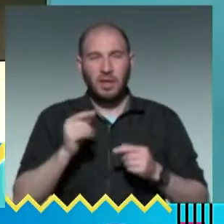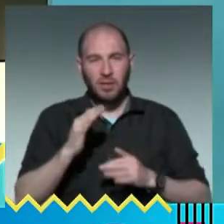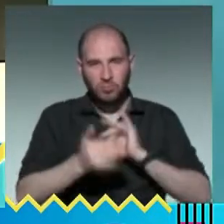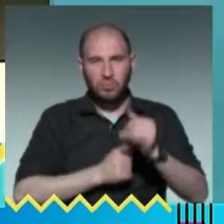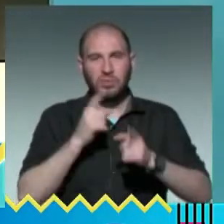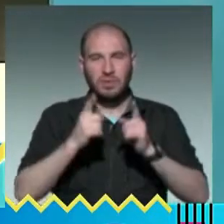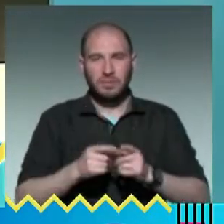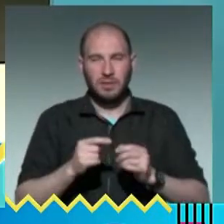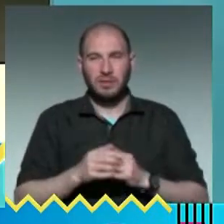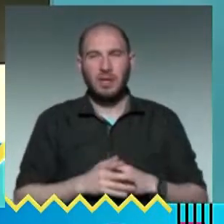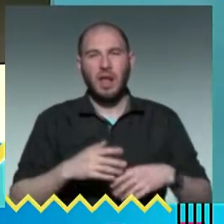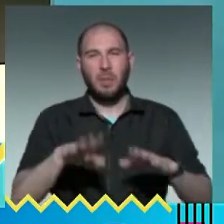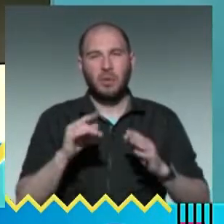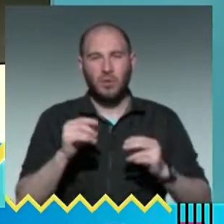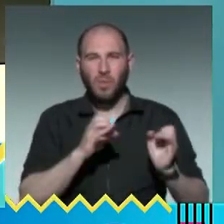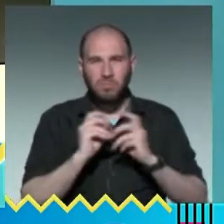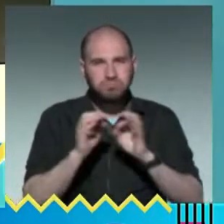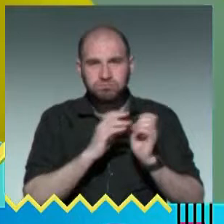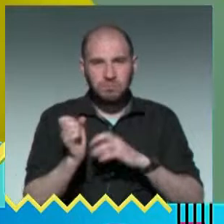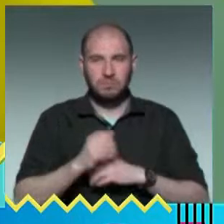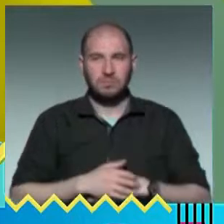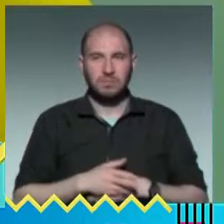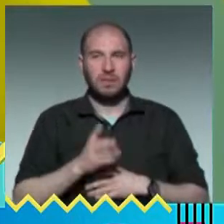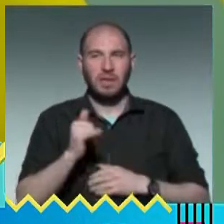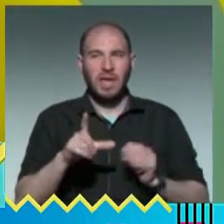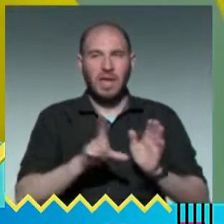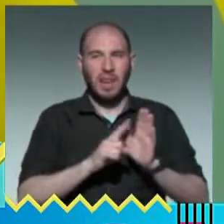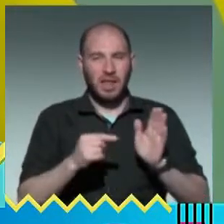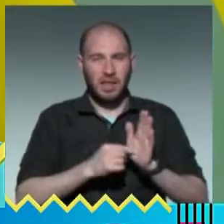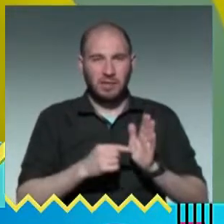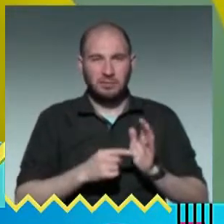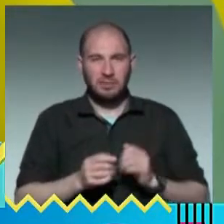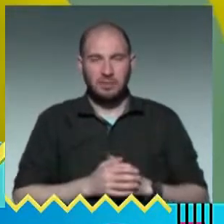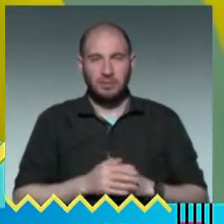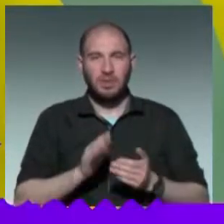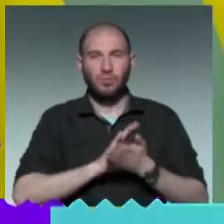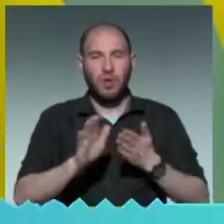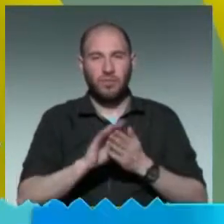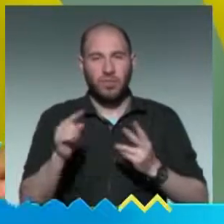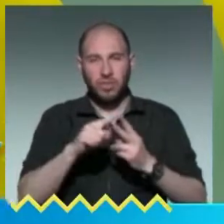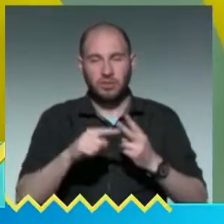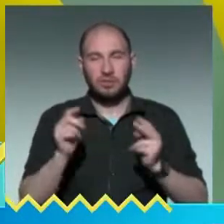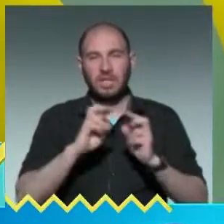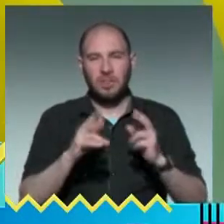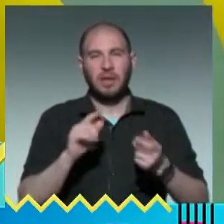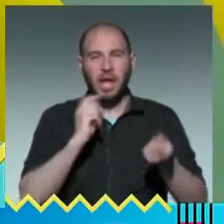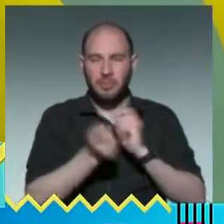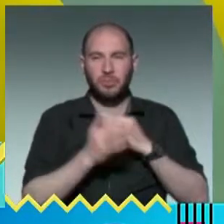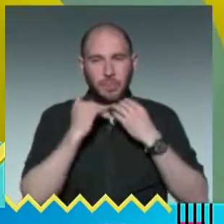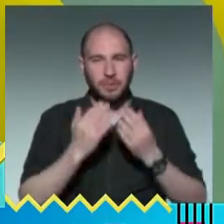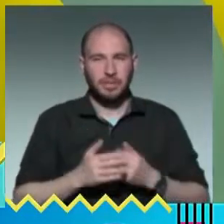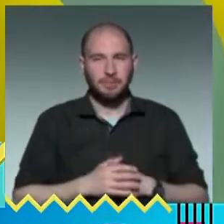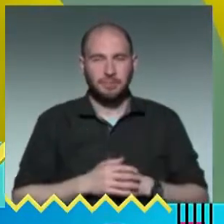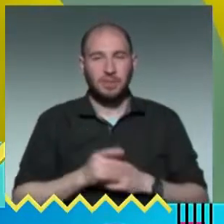metiéndonos también en quizás ese punto de conflicto, ¿no? Sí, quizás esta ley trae dos novedades en cuanto a allá de la modificación,